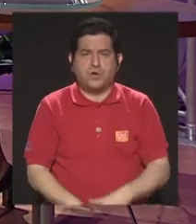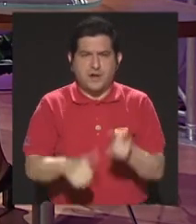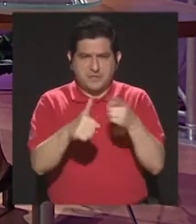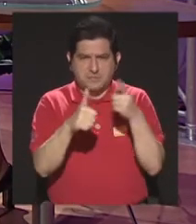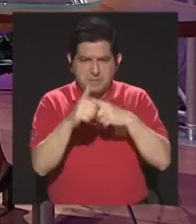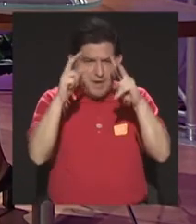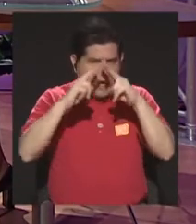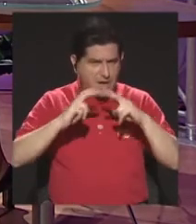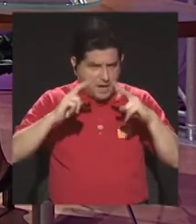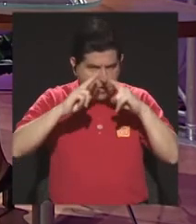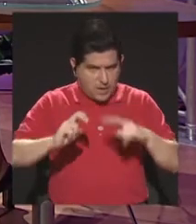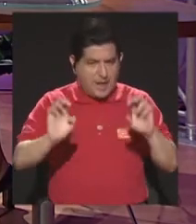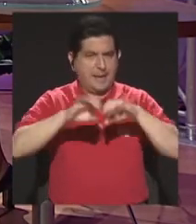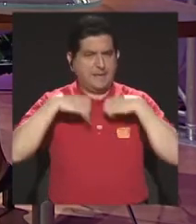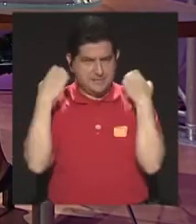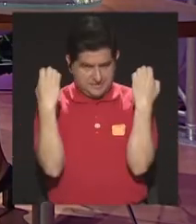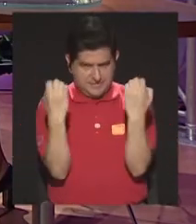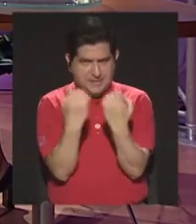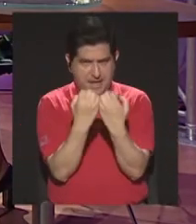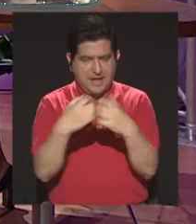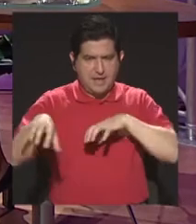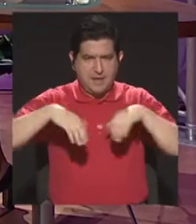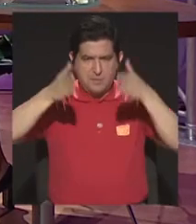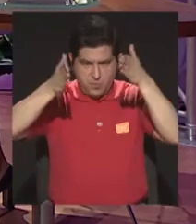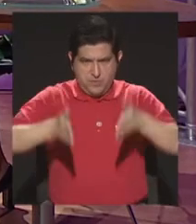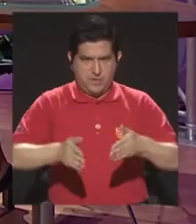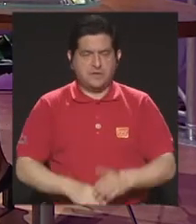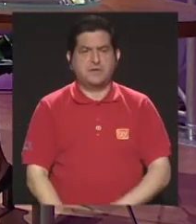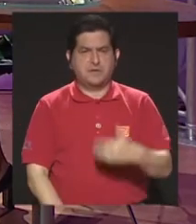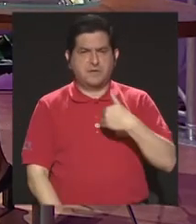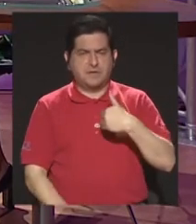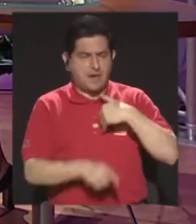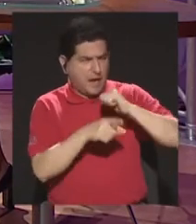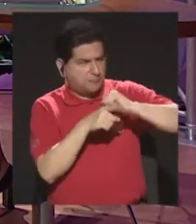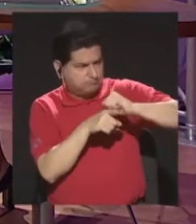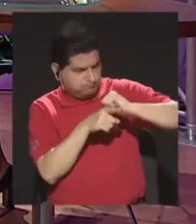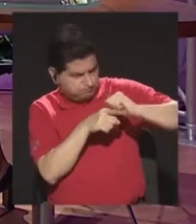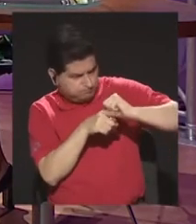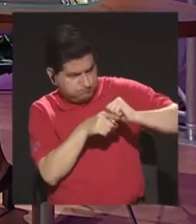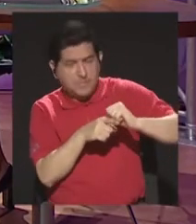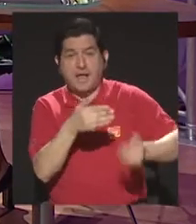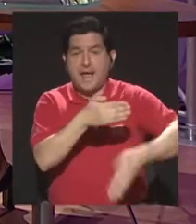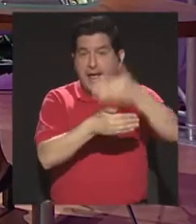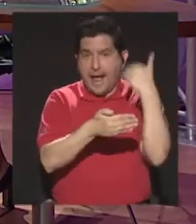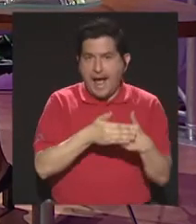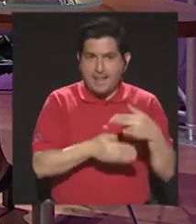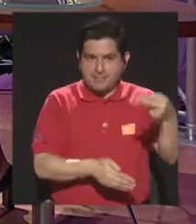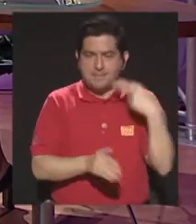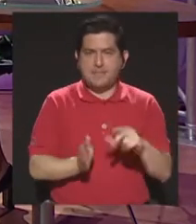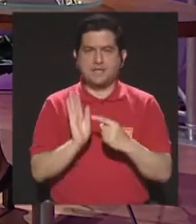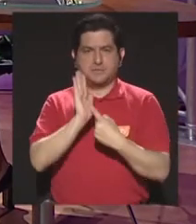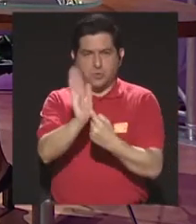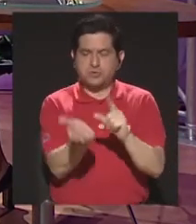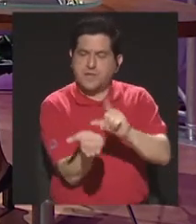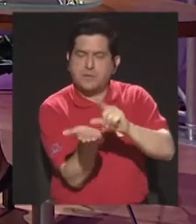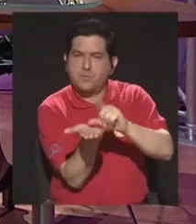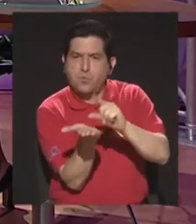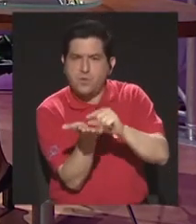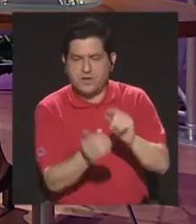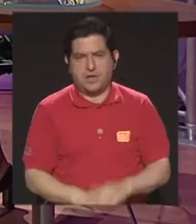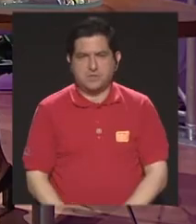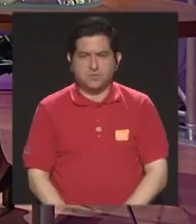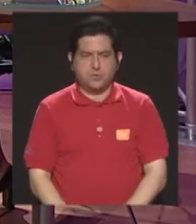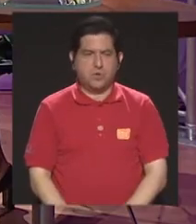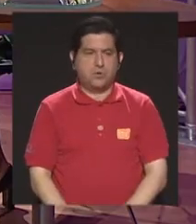un filtro. Nuestro equipo de activistas recibimos entrenamiento para que antes de que una historia sea publicada en el sitio, ya sea